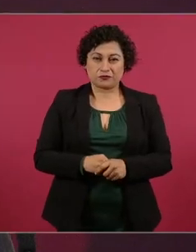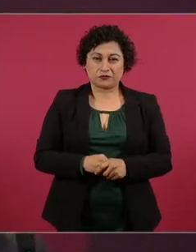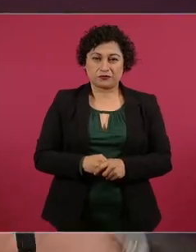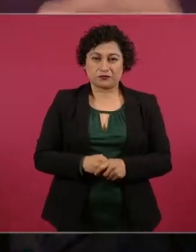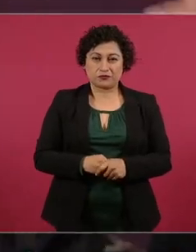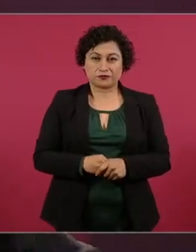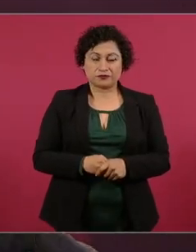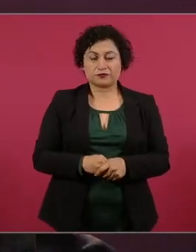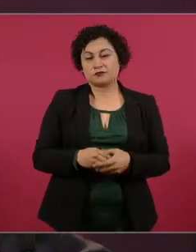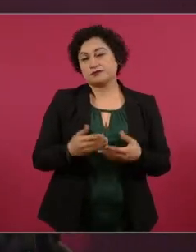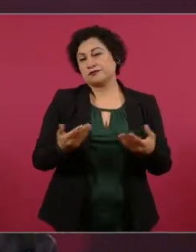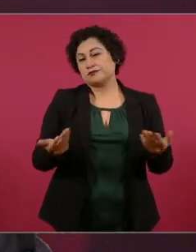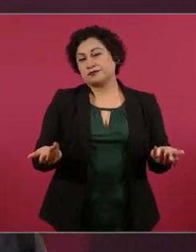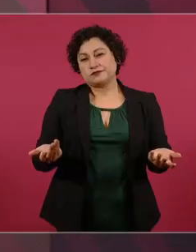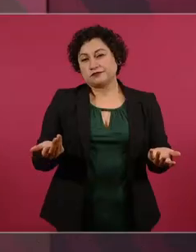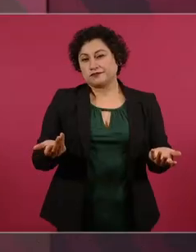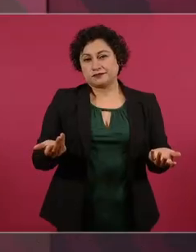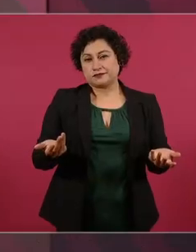Son ya